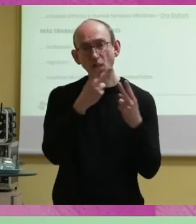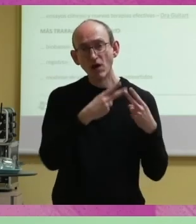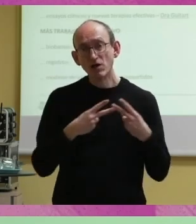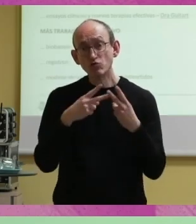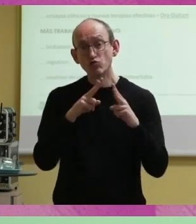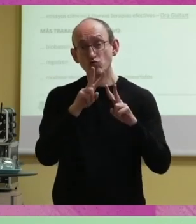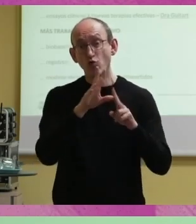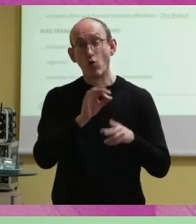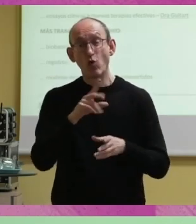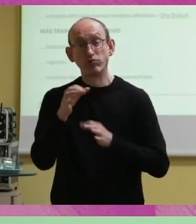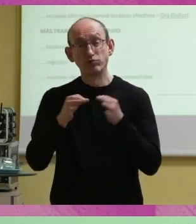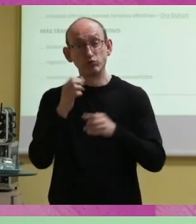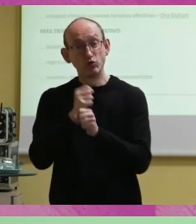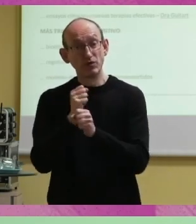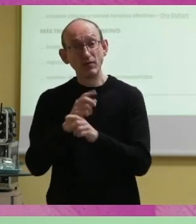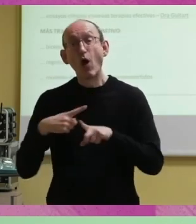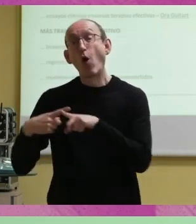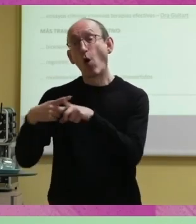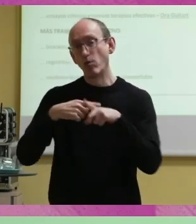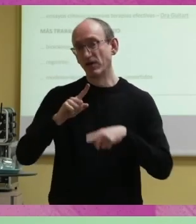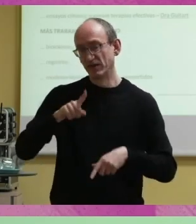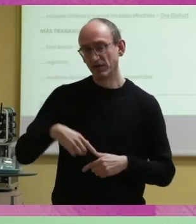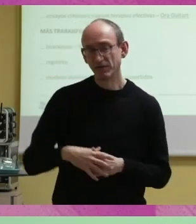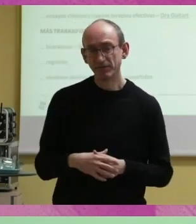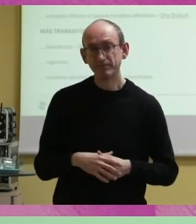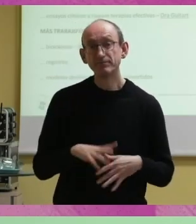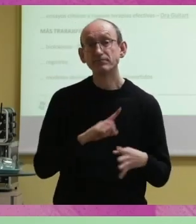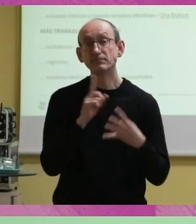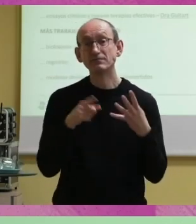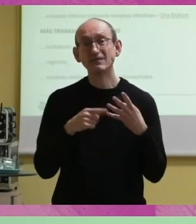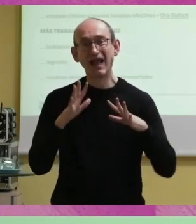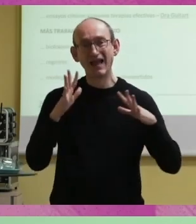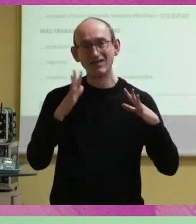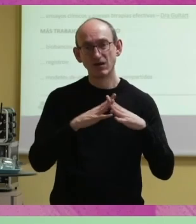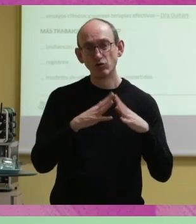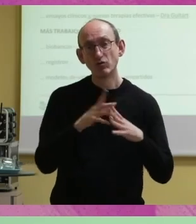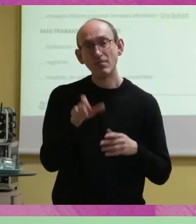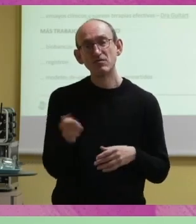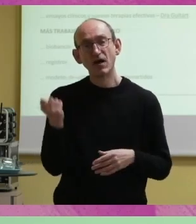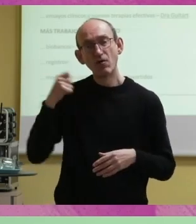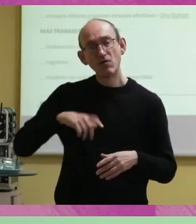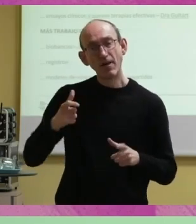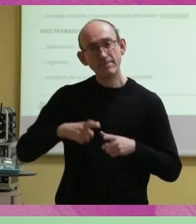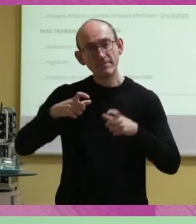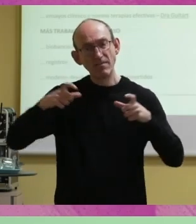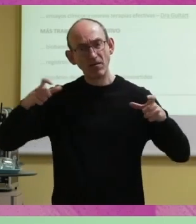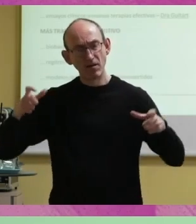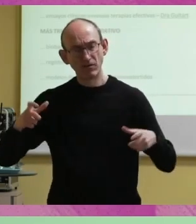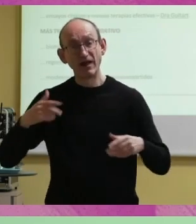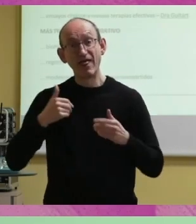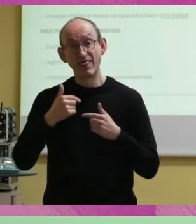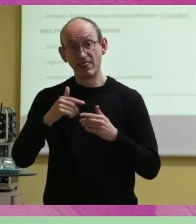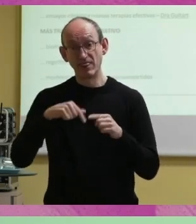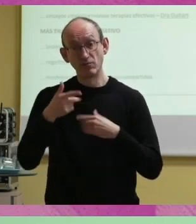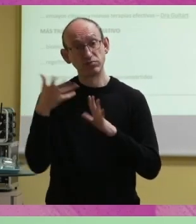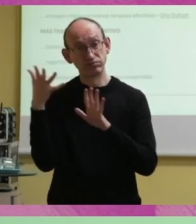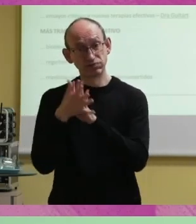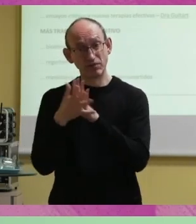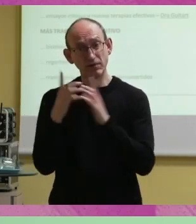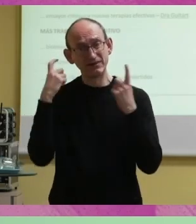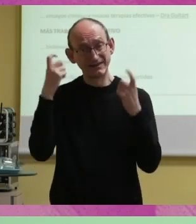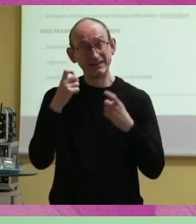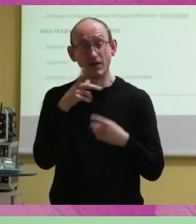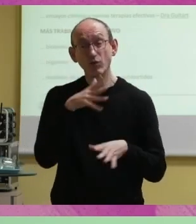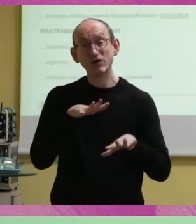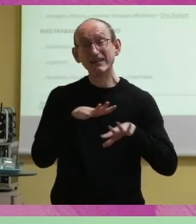los protocolos de trabajo. También más infraestructura, más personal especializado, intentaré hablar de esto más adelante, que trabajen